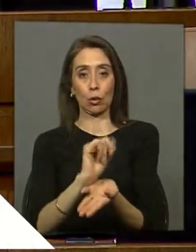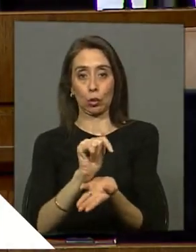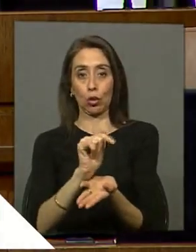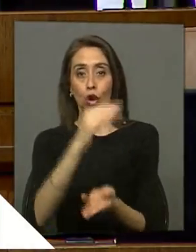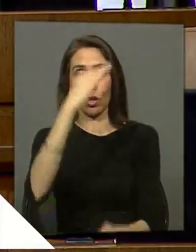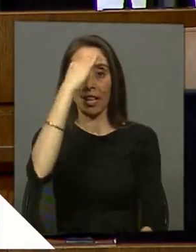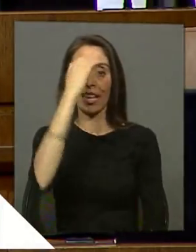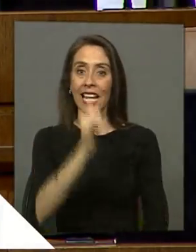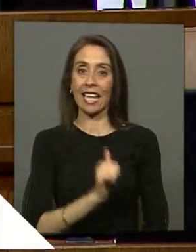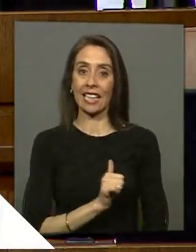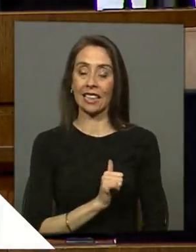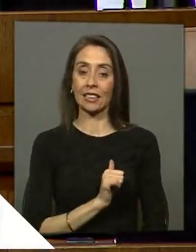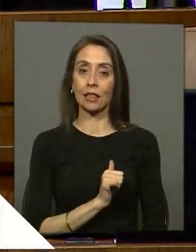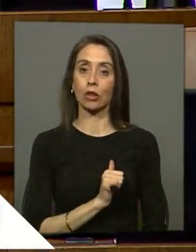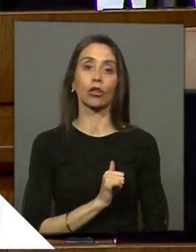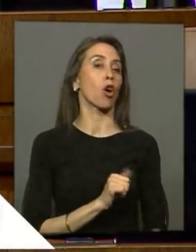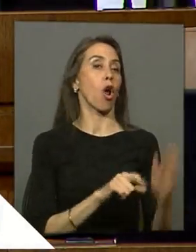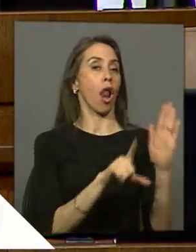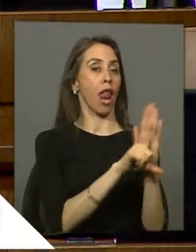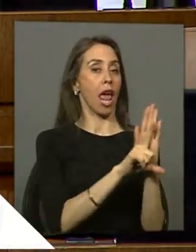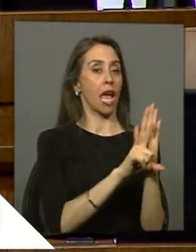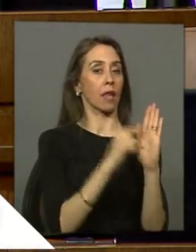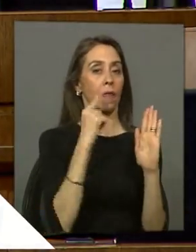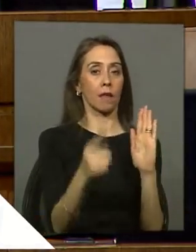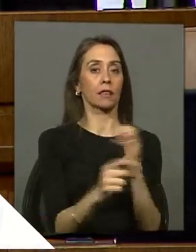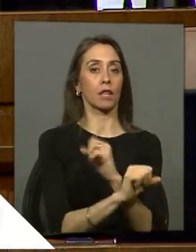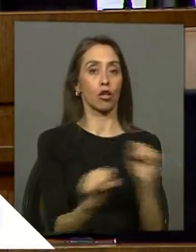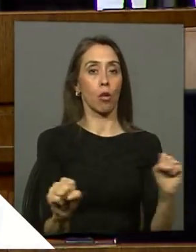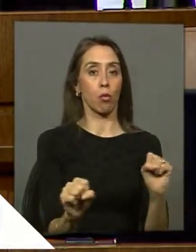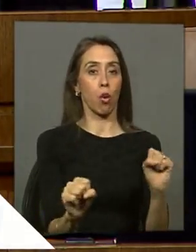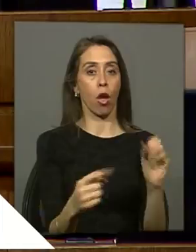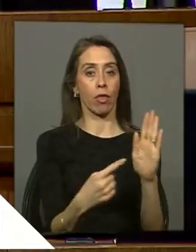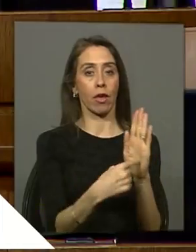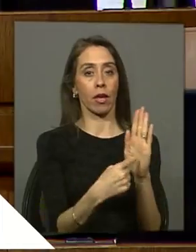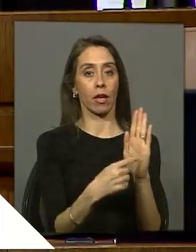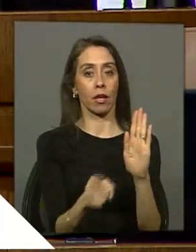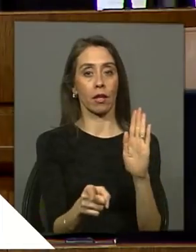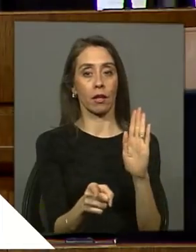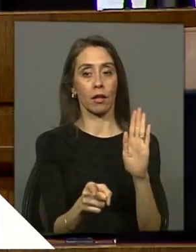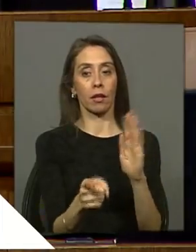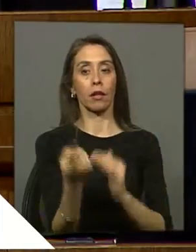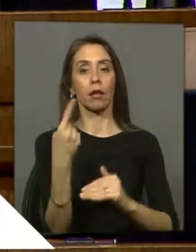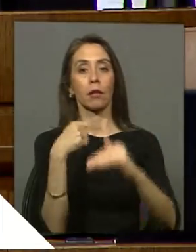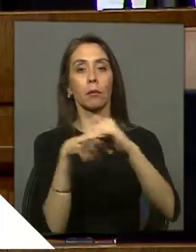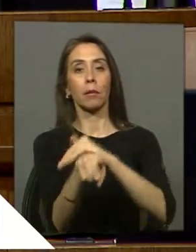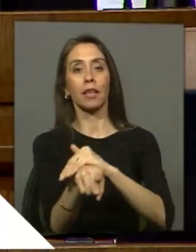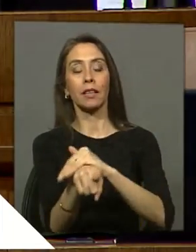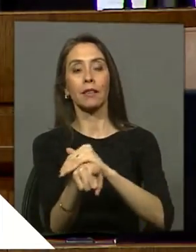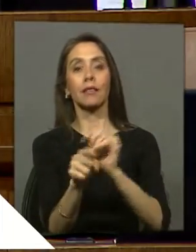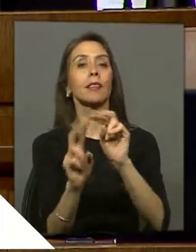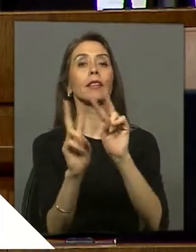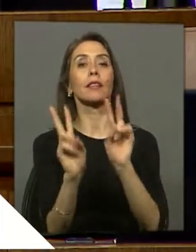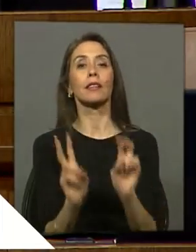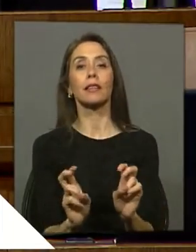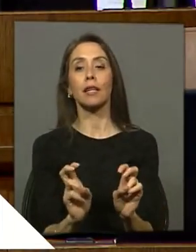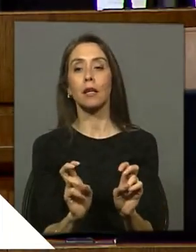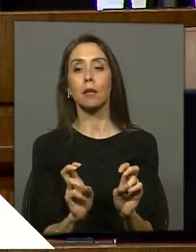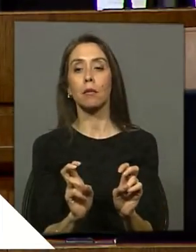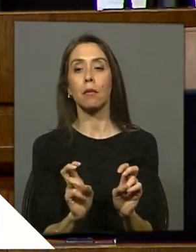puede por ley por disposición legal inmiscuirse en los asuntos